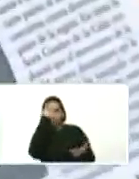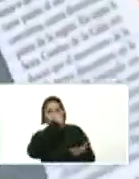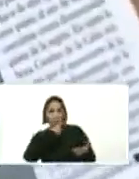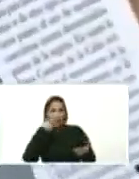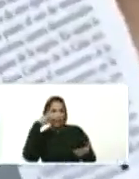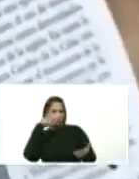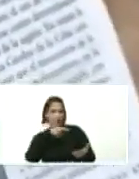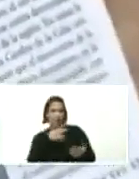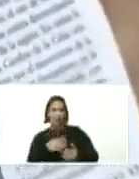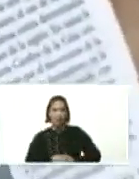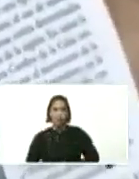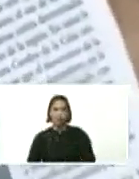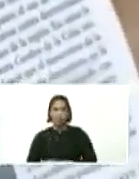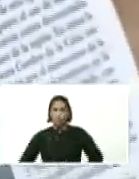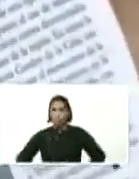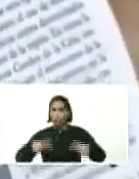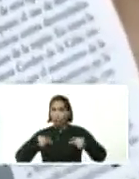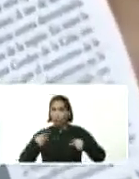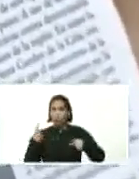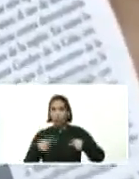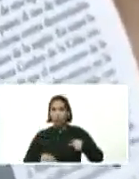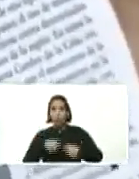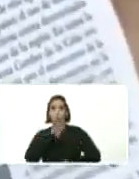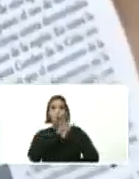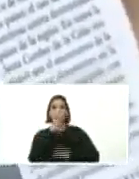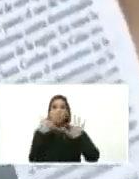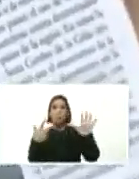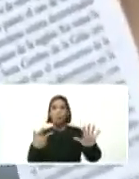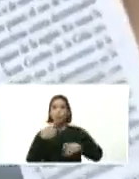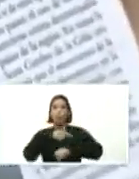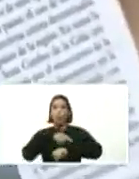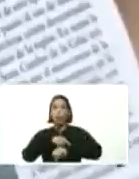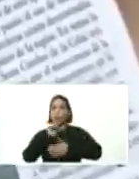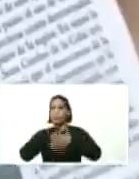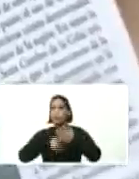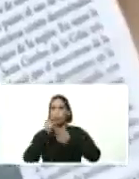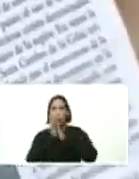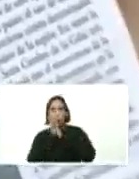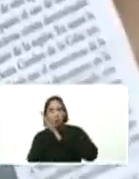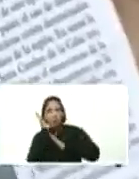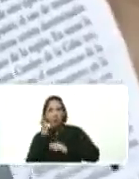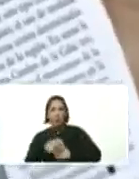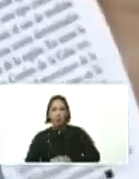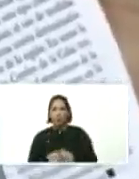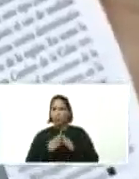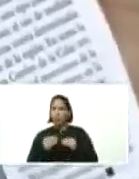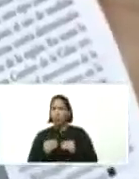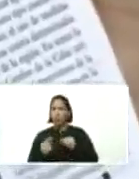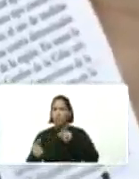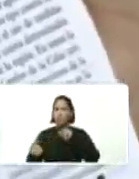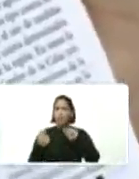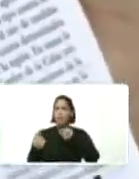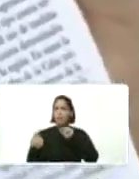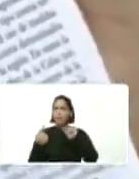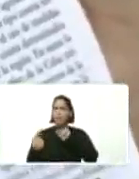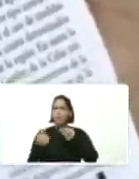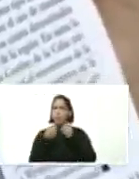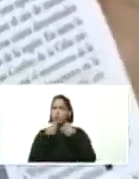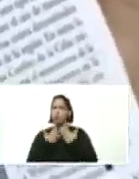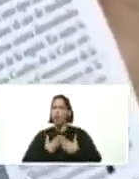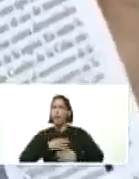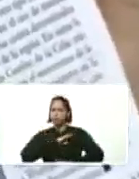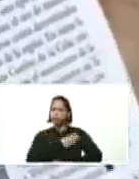un ser humano que tenía 48 horas sin dormir, y así todo, le piqué adelante, compadre. Buen gallo de